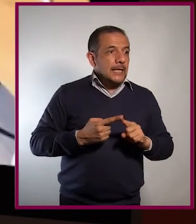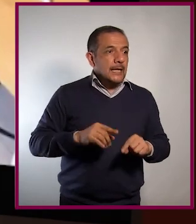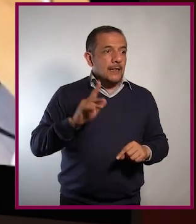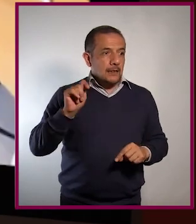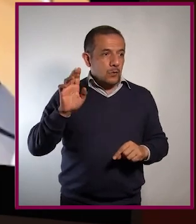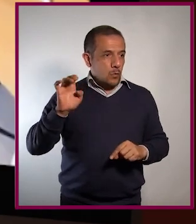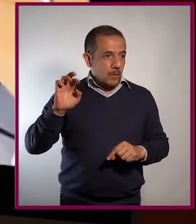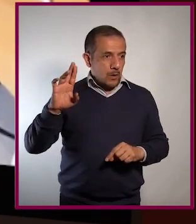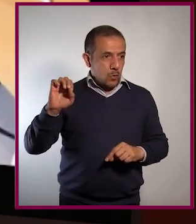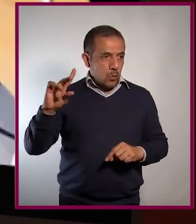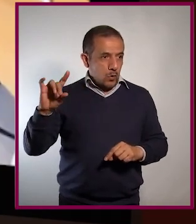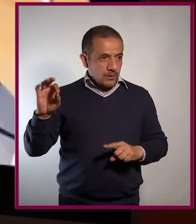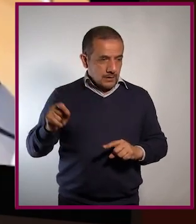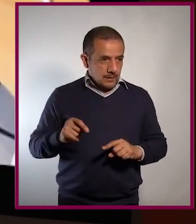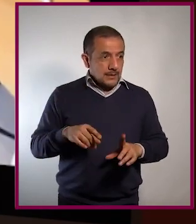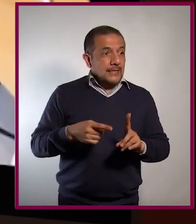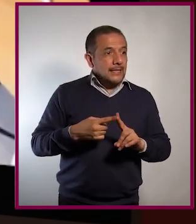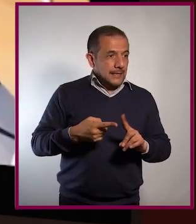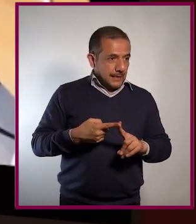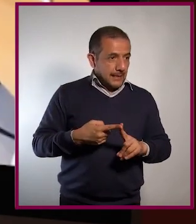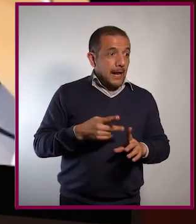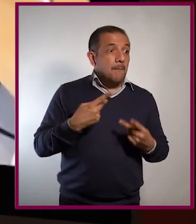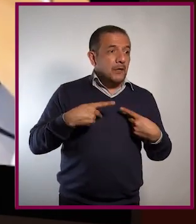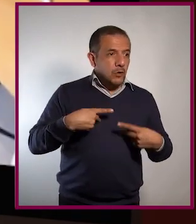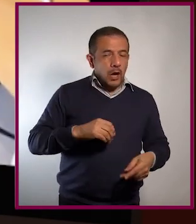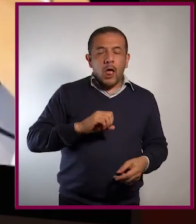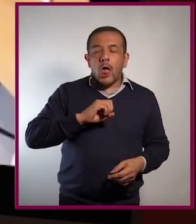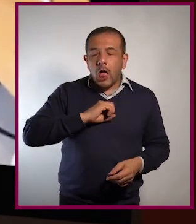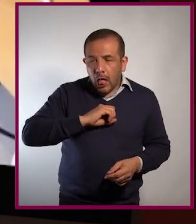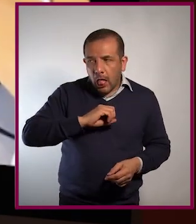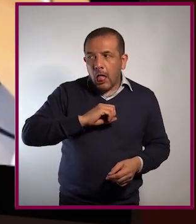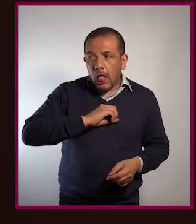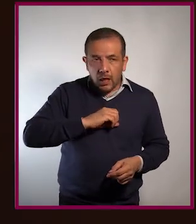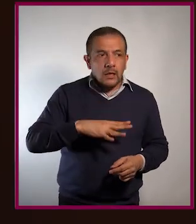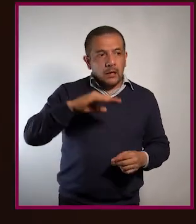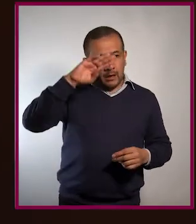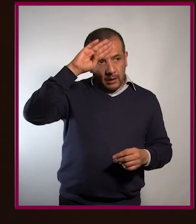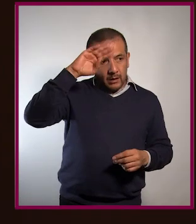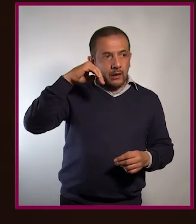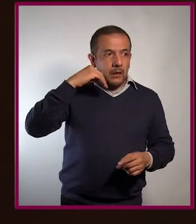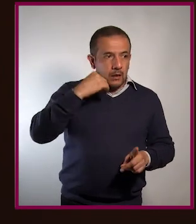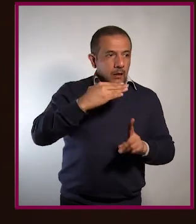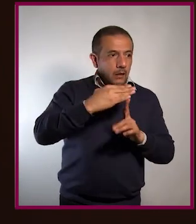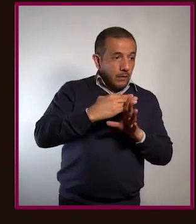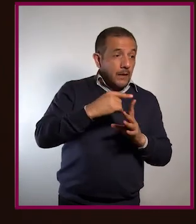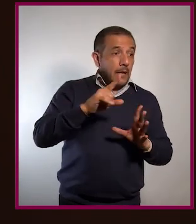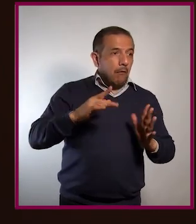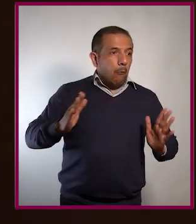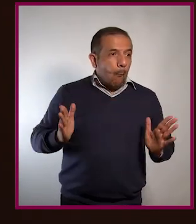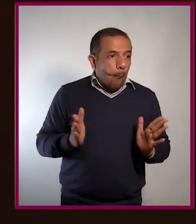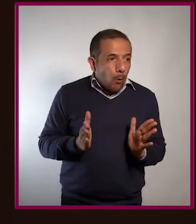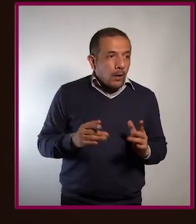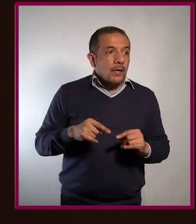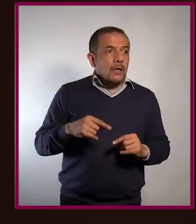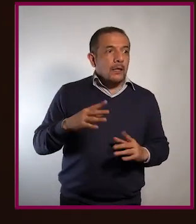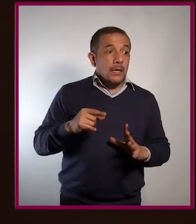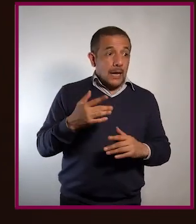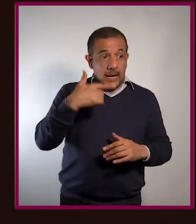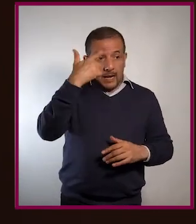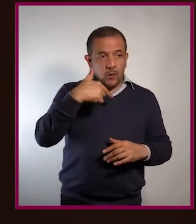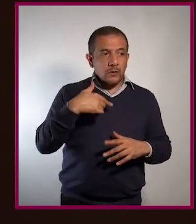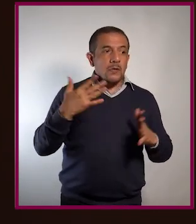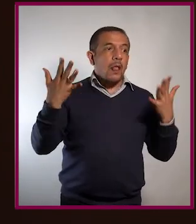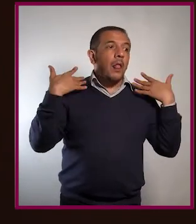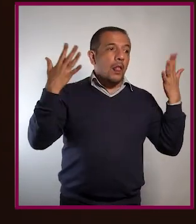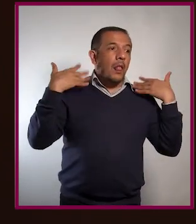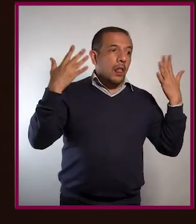tuberculosis activa, es decir, las personas que están tosiendo, que tienen fiebre, que bajan peso, que tienen